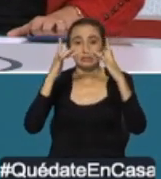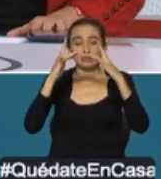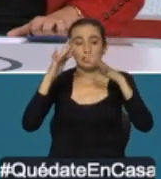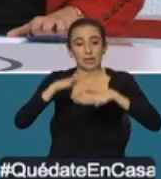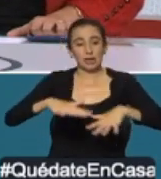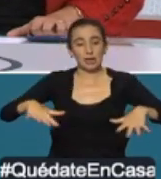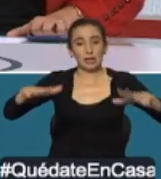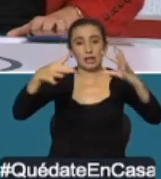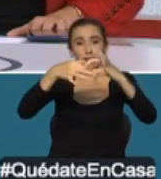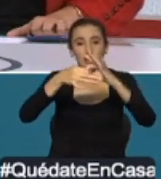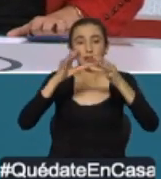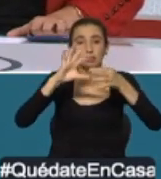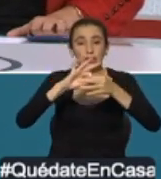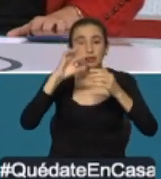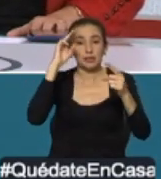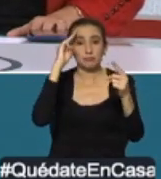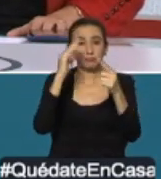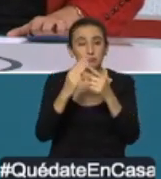cadena nacional